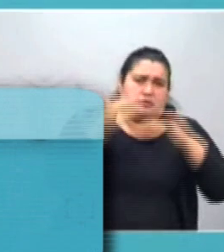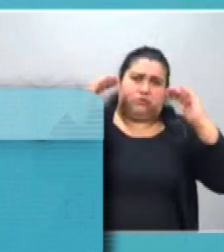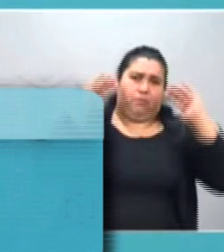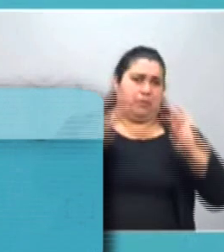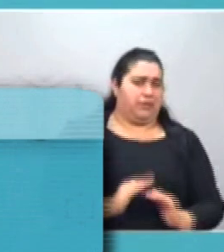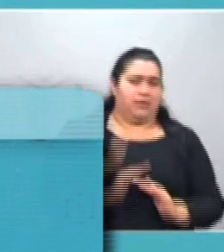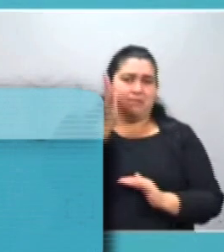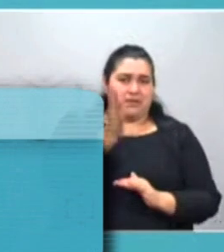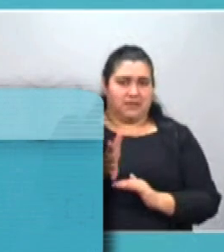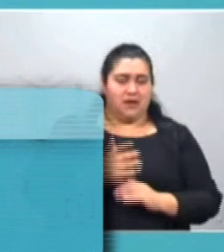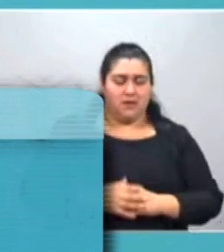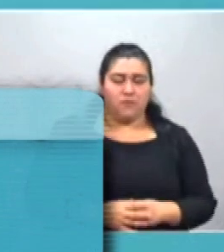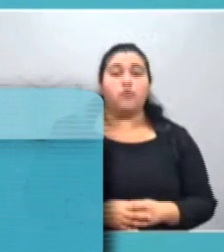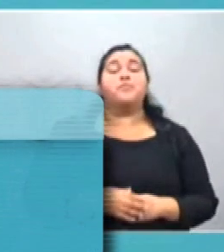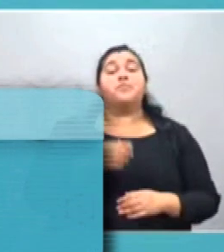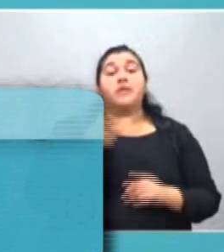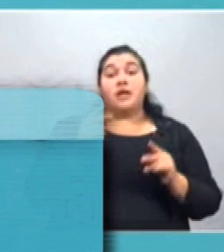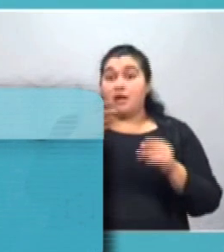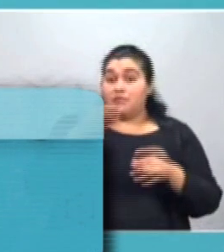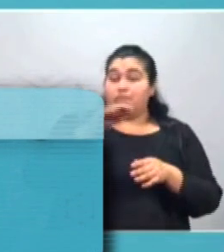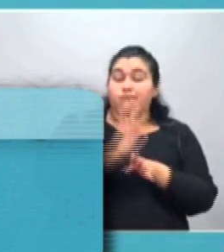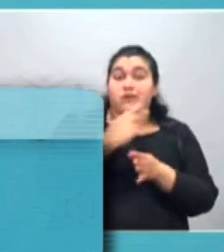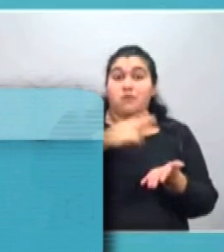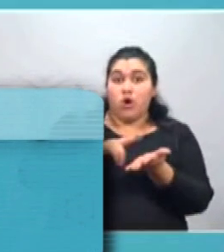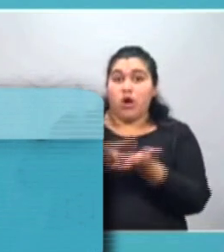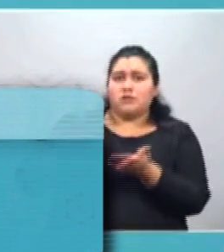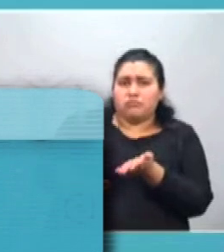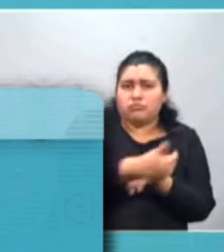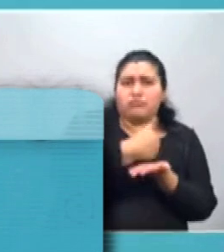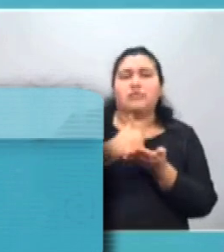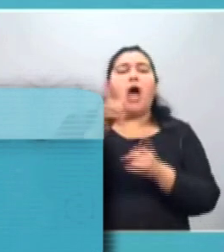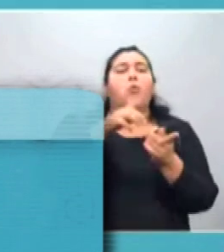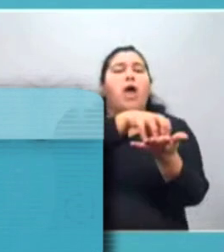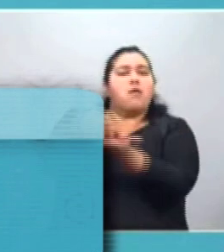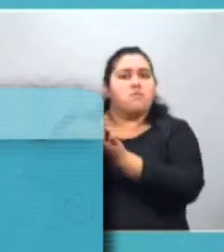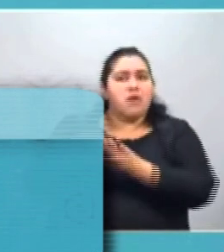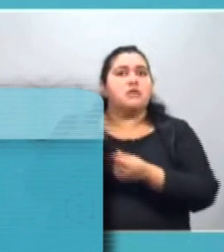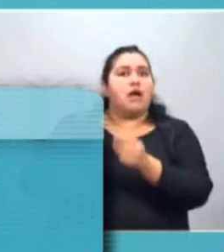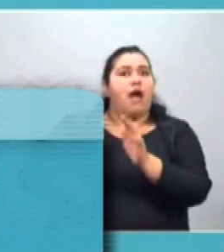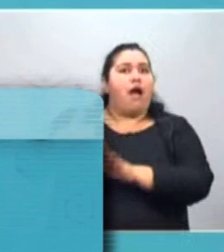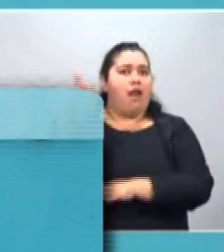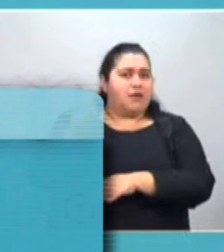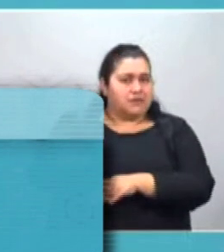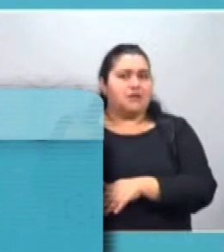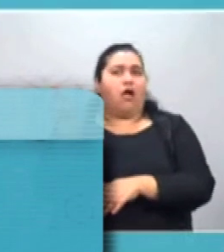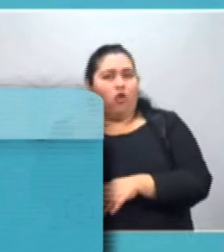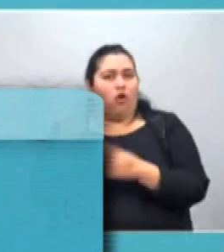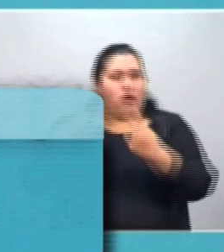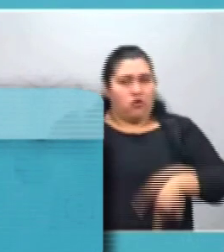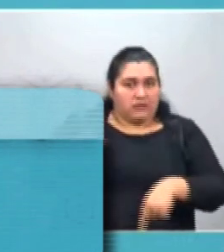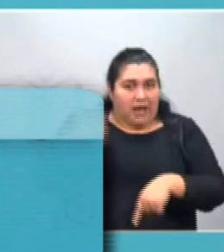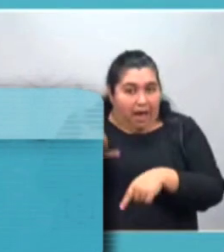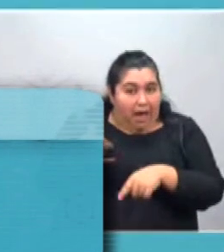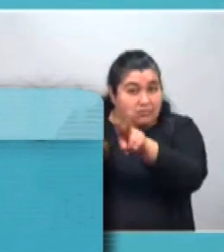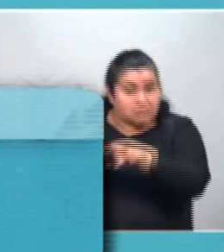mejora puntual que tiene que ver con las ganancias extraordinarias que han tenido algunas empresas que tenían activos en dólares como